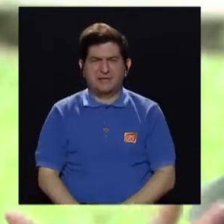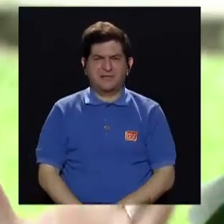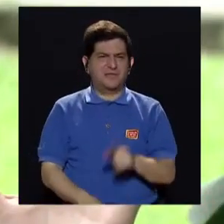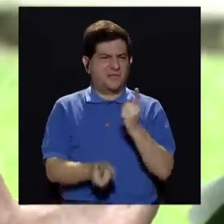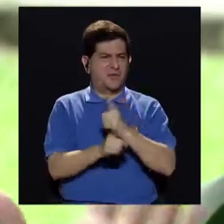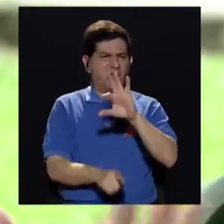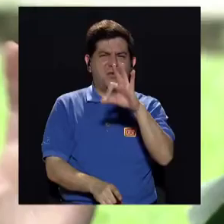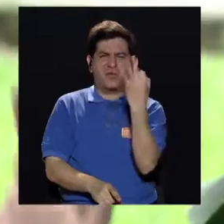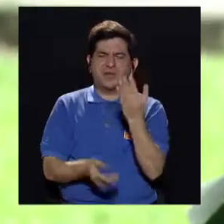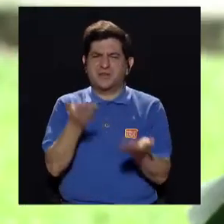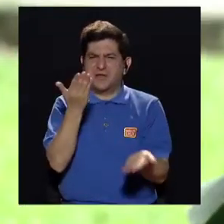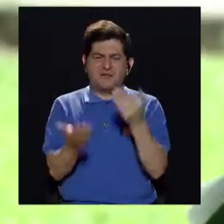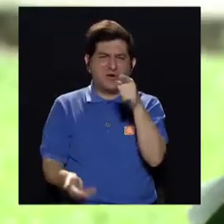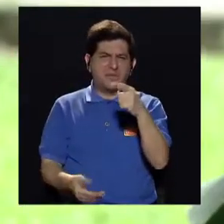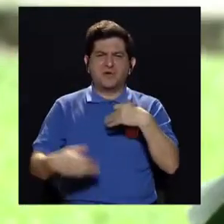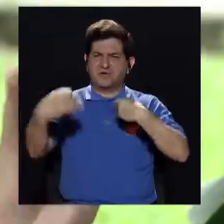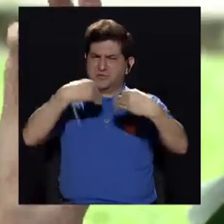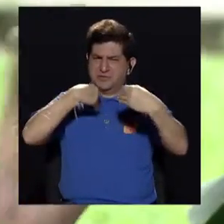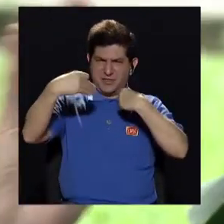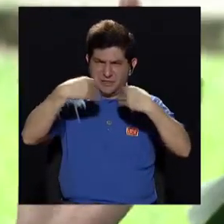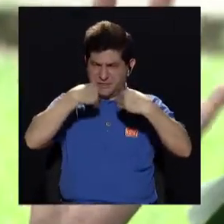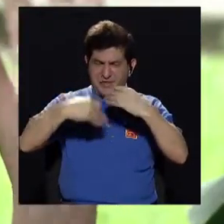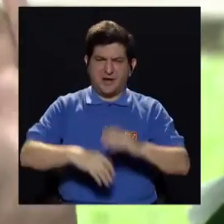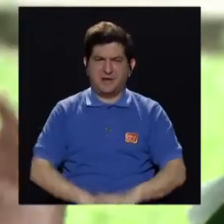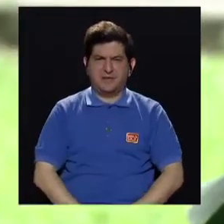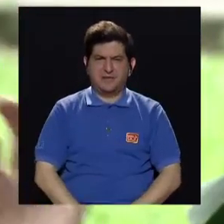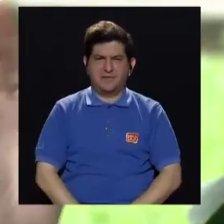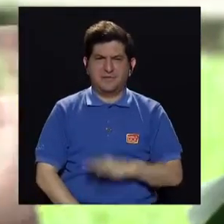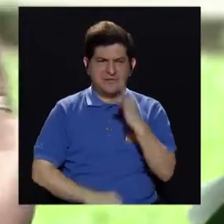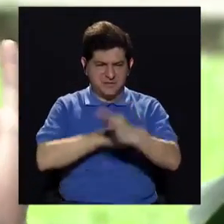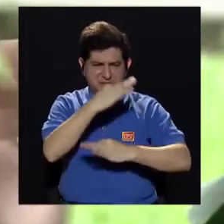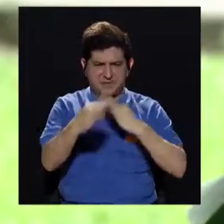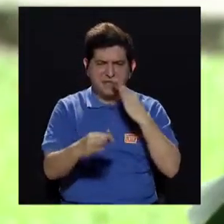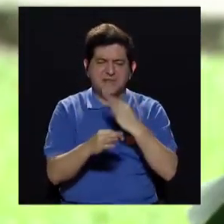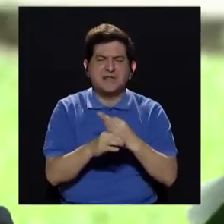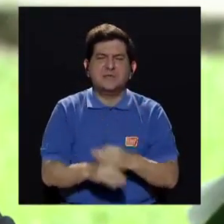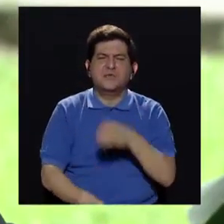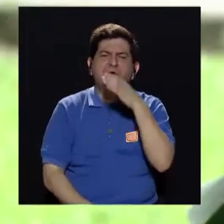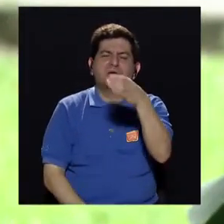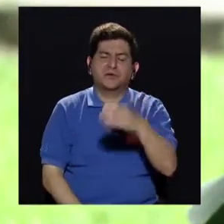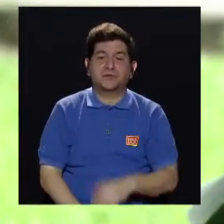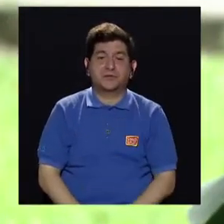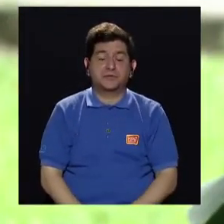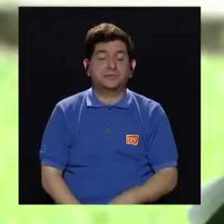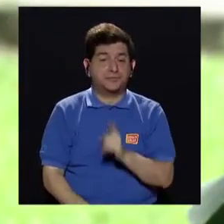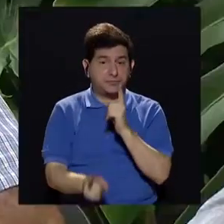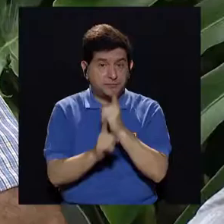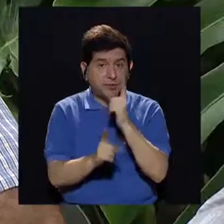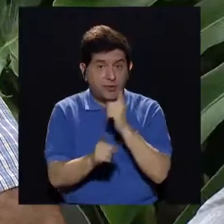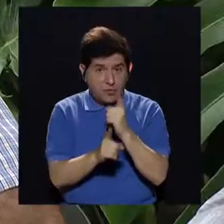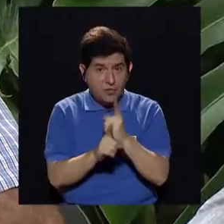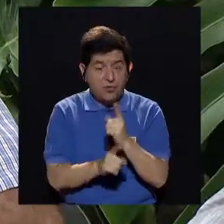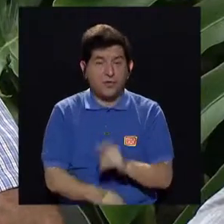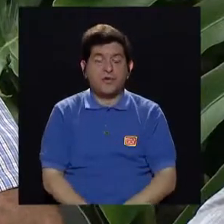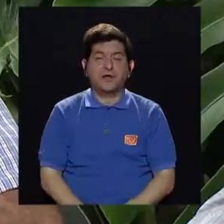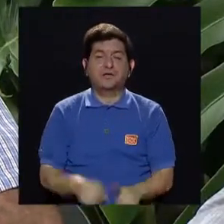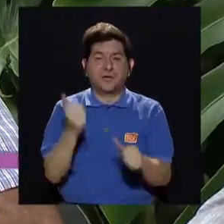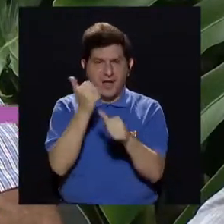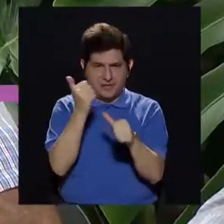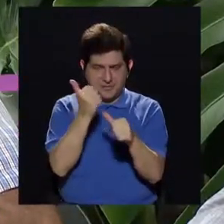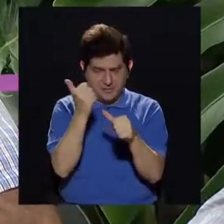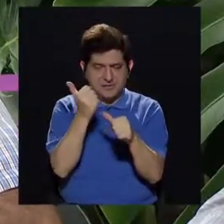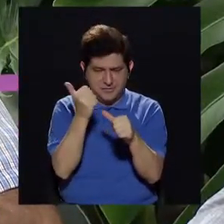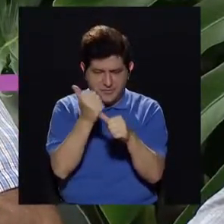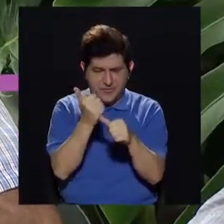manera correcta, don Jorge? Por lo menos que usted nos pueda dar unos breves tips o recomendaciones. Sí, en esto lo más recomendable, insisto, es